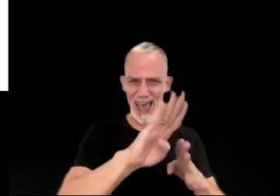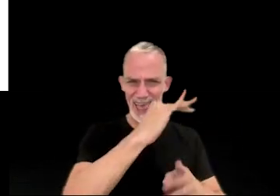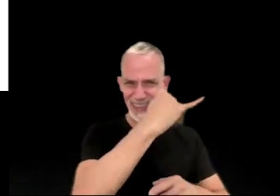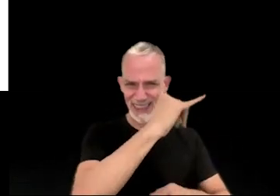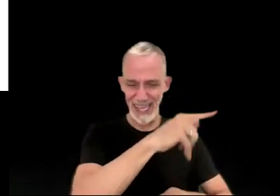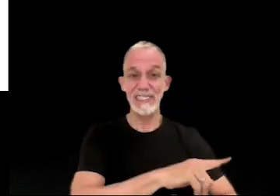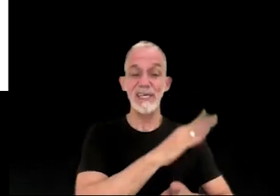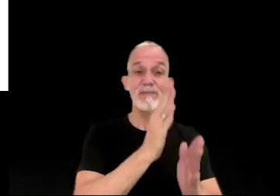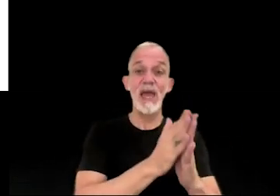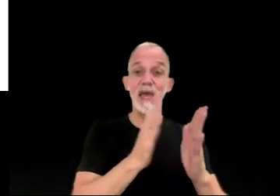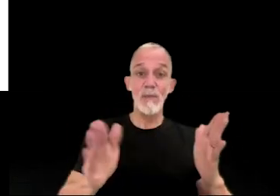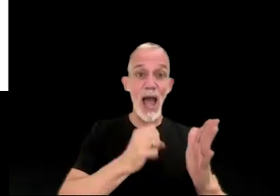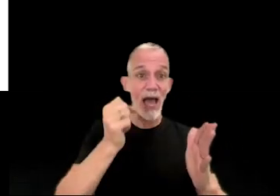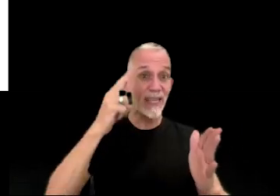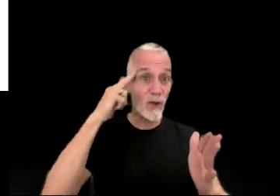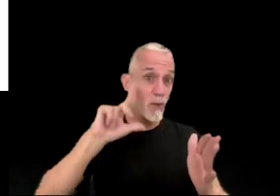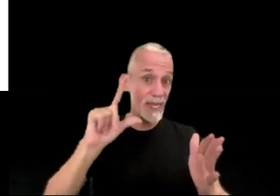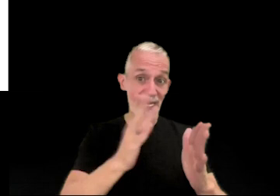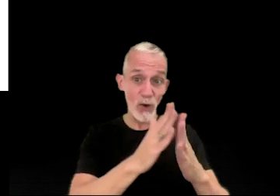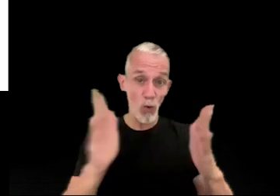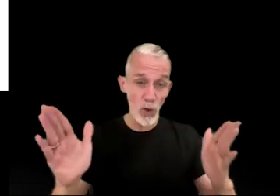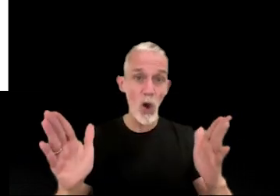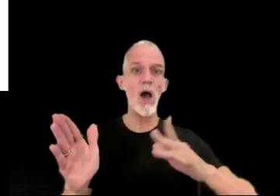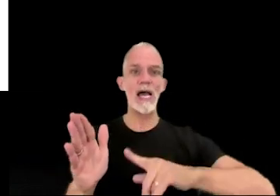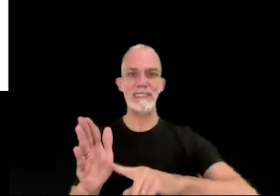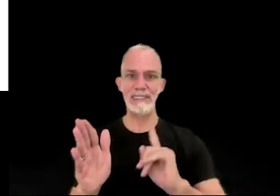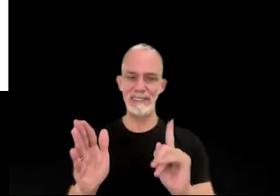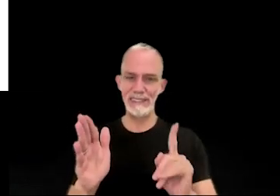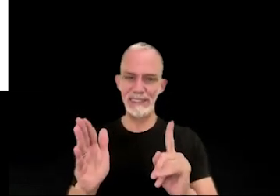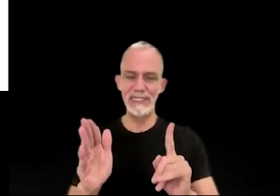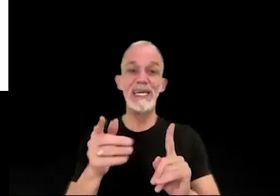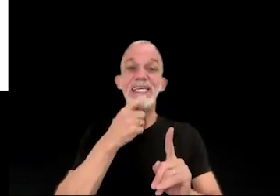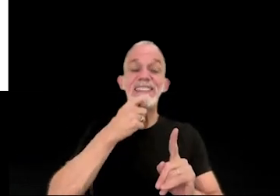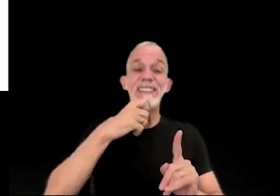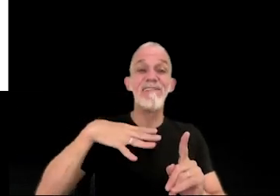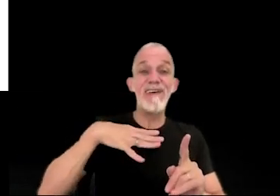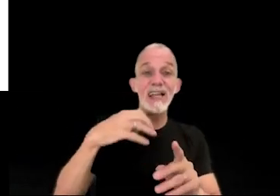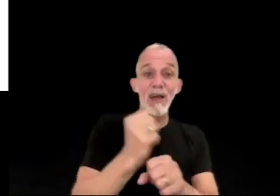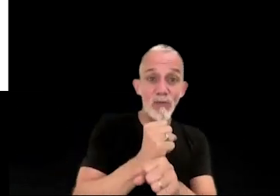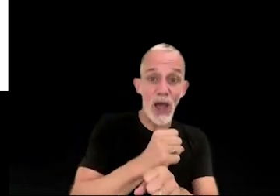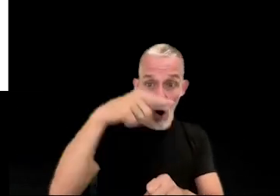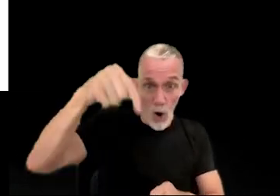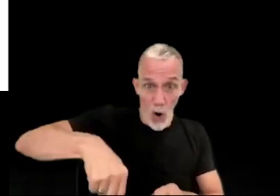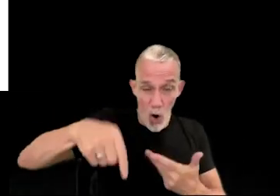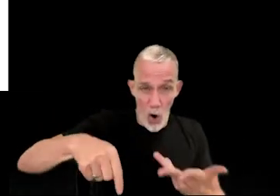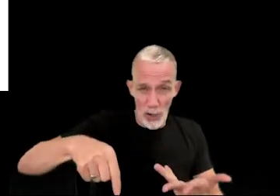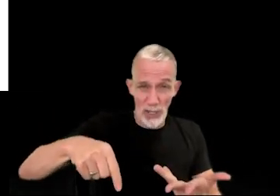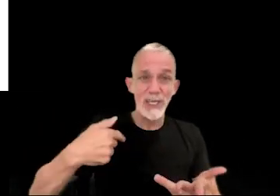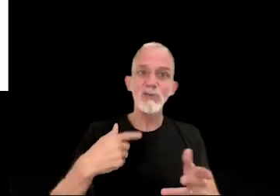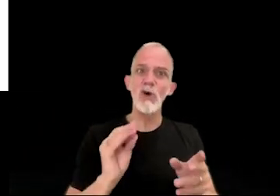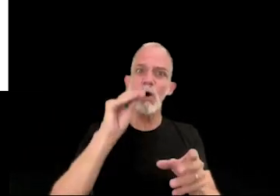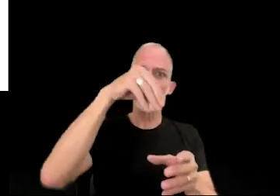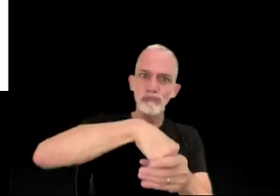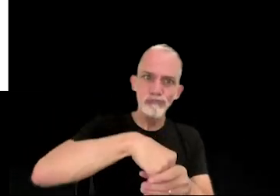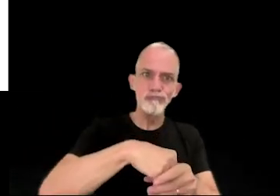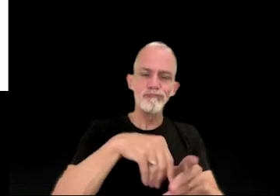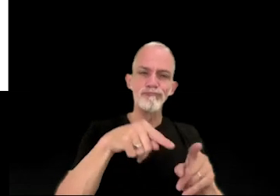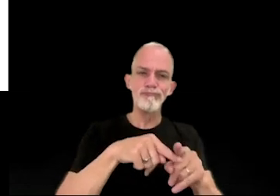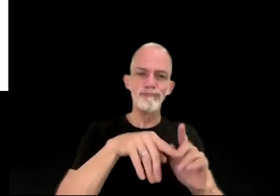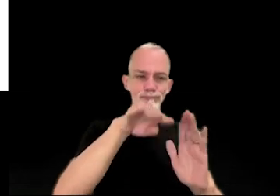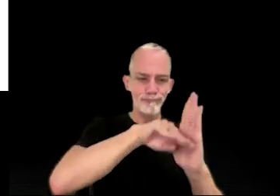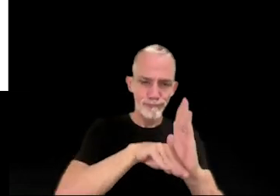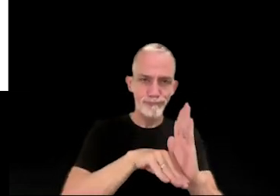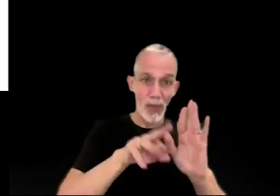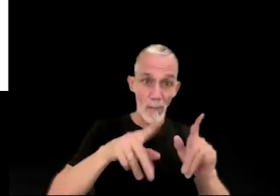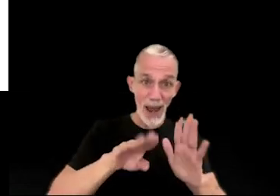queda condonada. Y si no está firme hoy y yo la incorporo en el régimen de regularización,